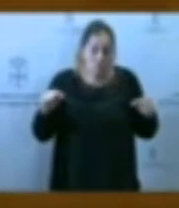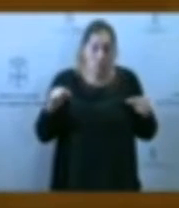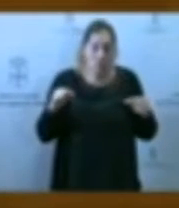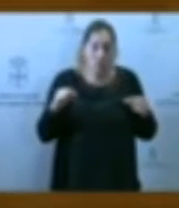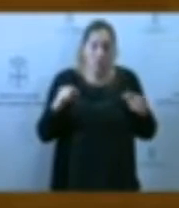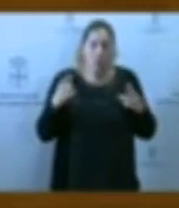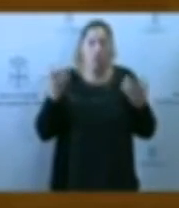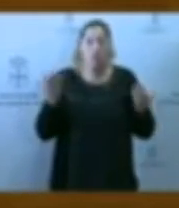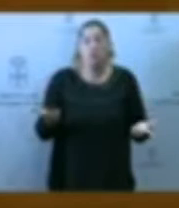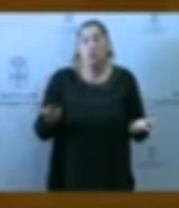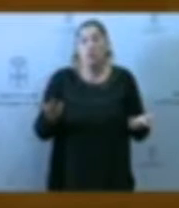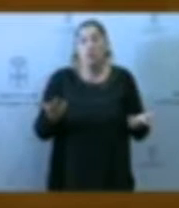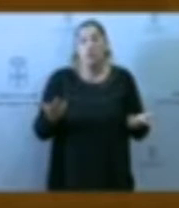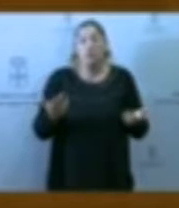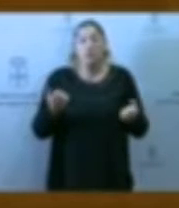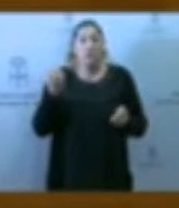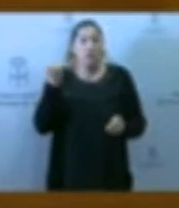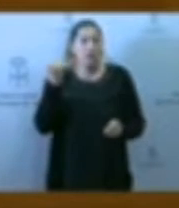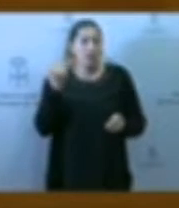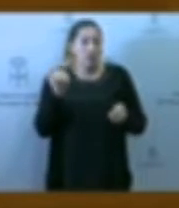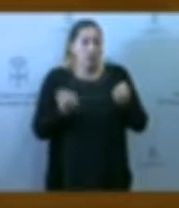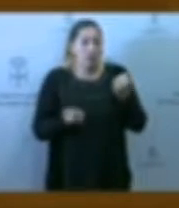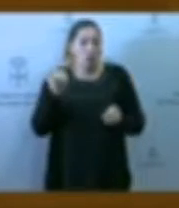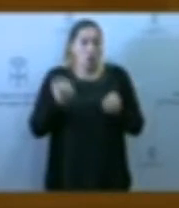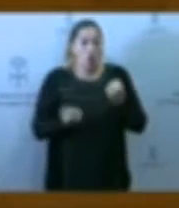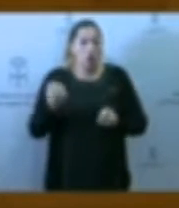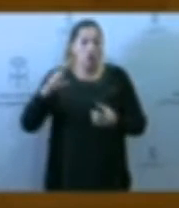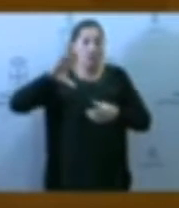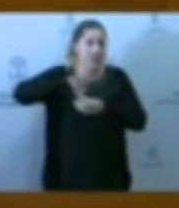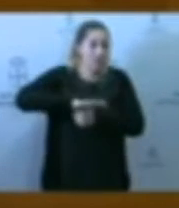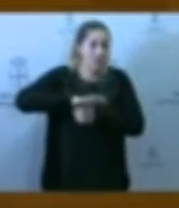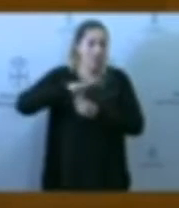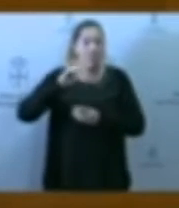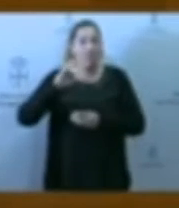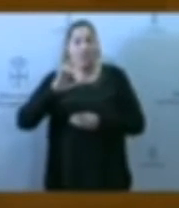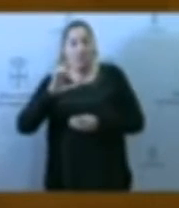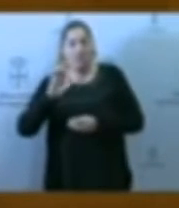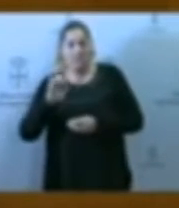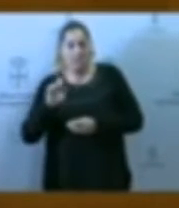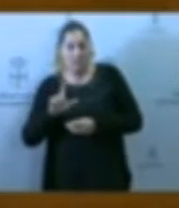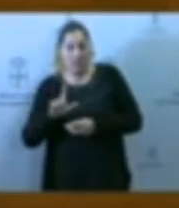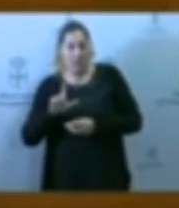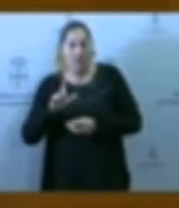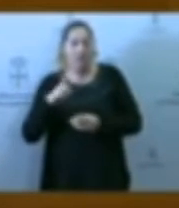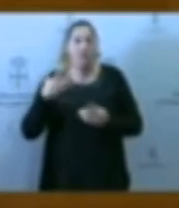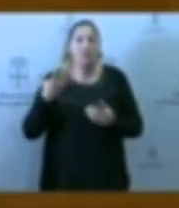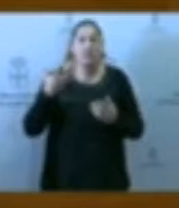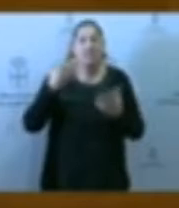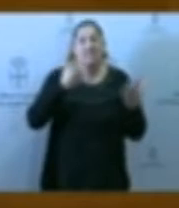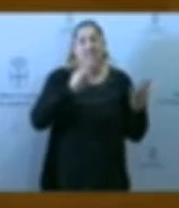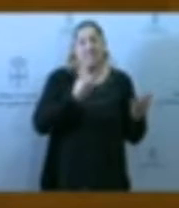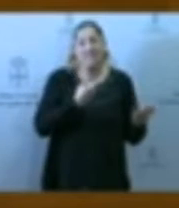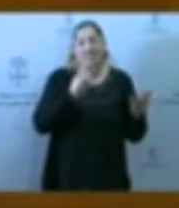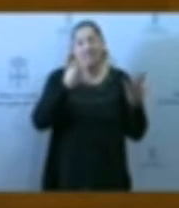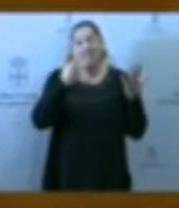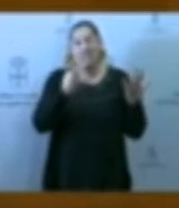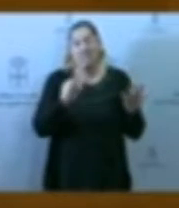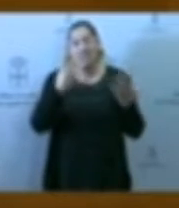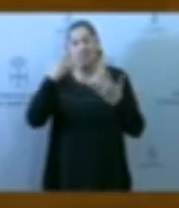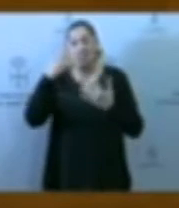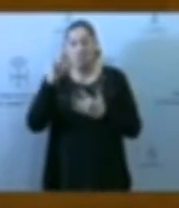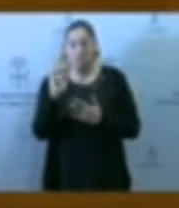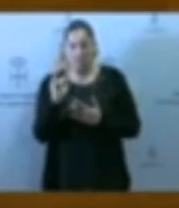dato, los vehículos diésel, los coches matriculados diésel son 660.000 los